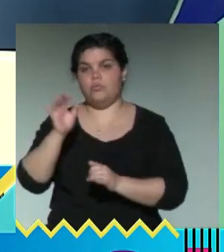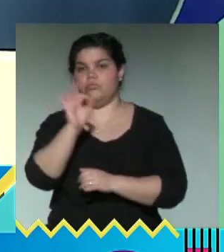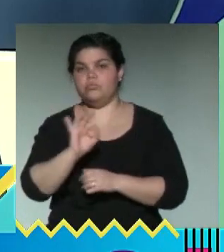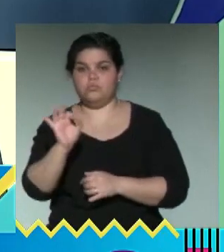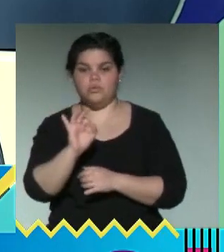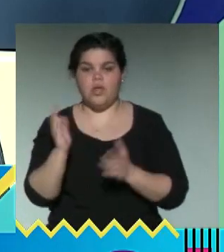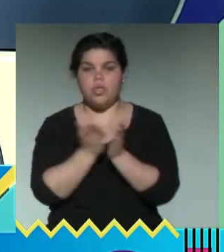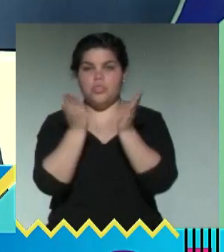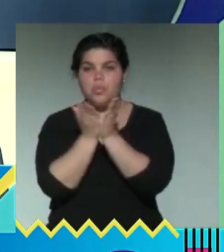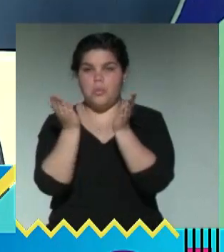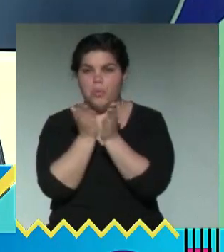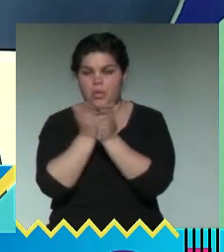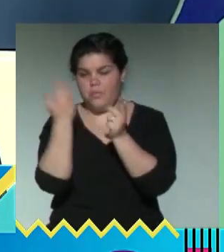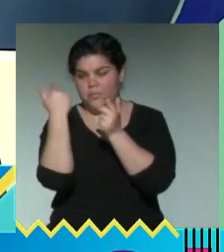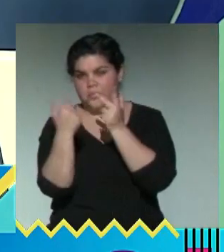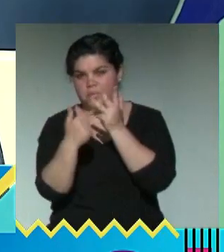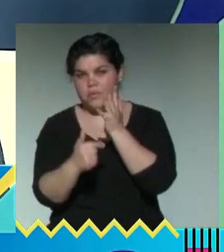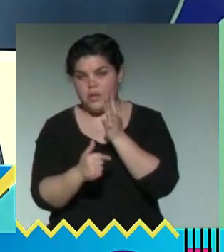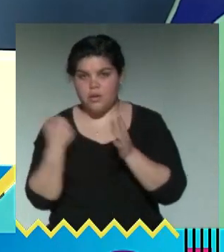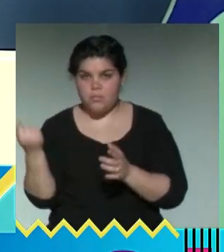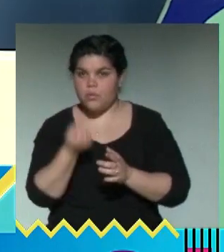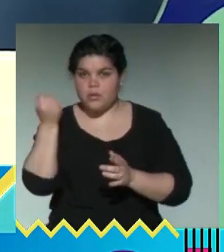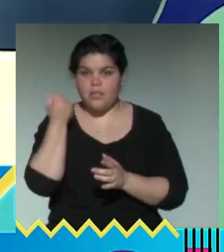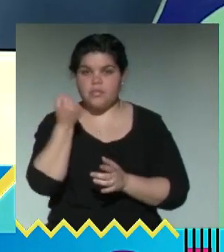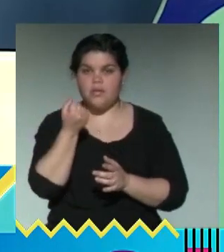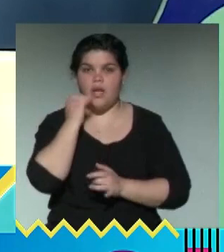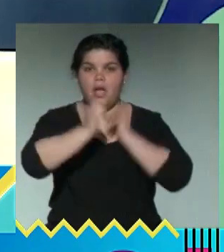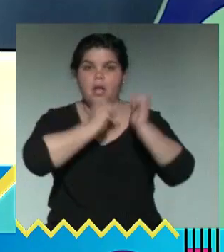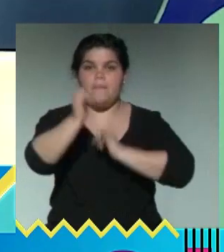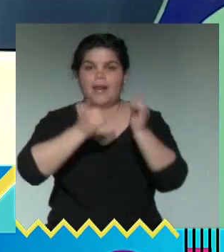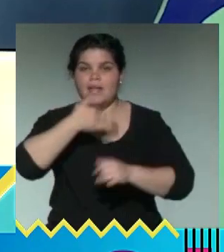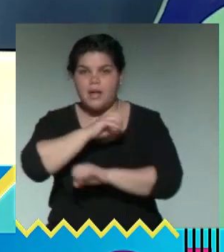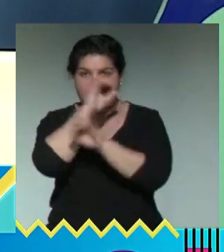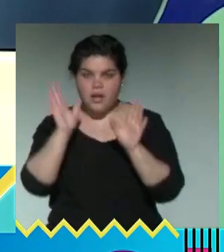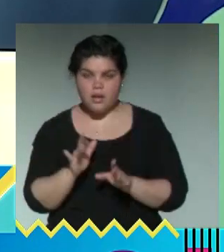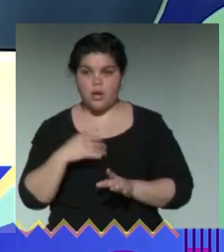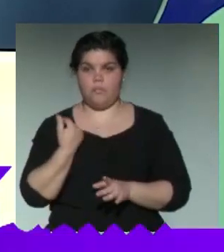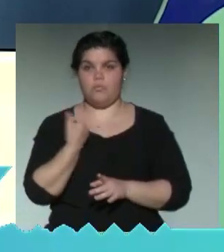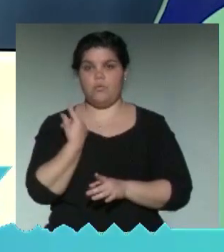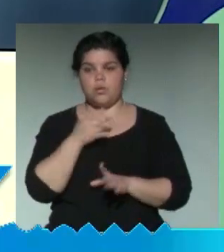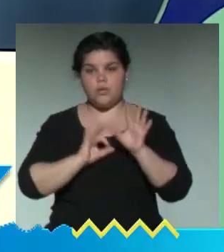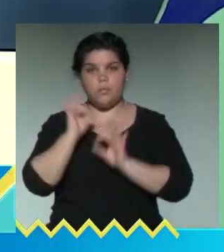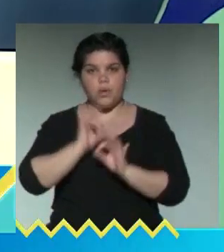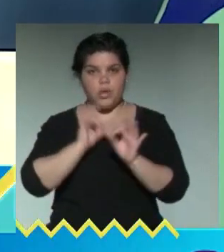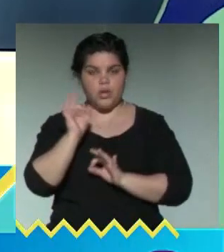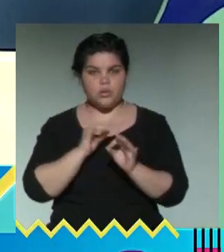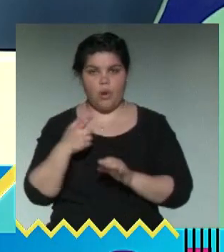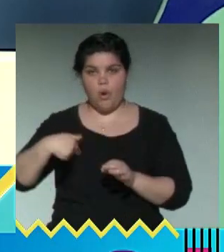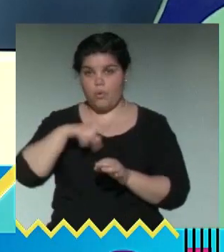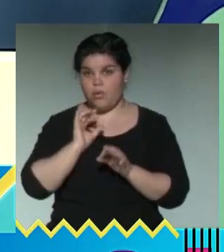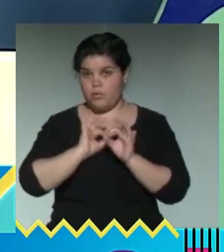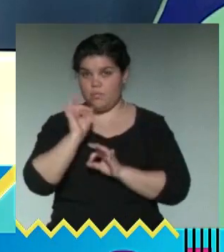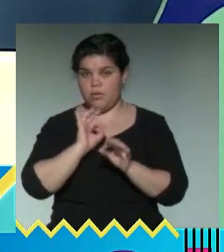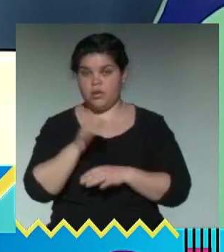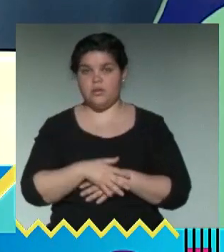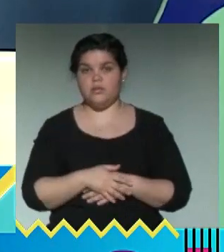estudiamos todo esto, tenemos que concientizar sobre estos temas. Uno fue nuestro proyecto, más que todo, que al tamaño del